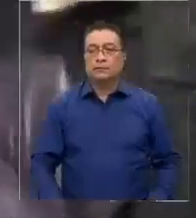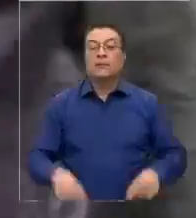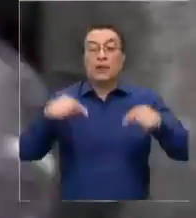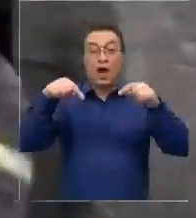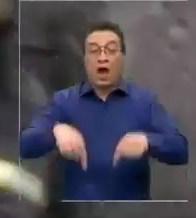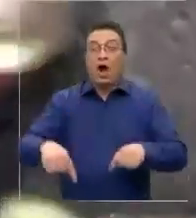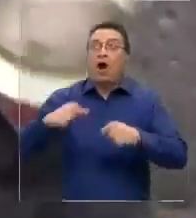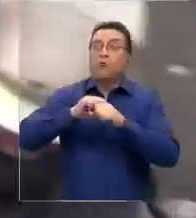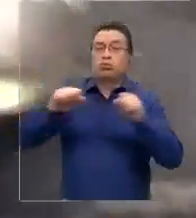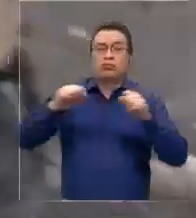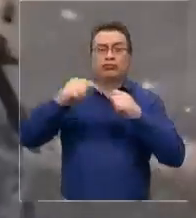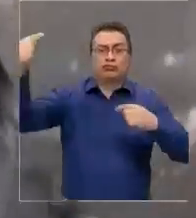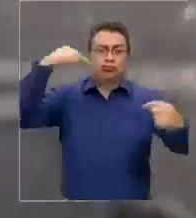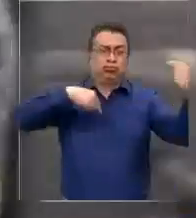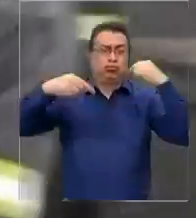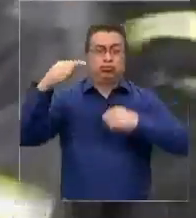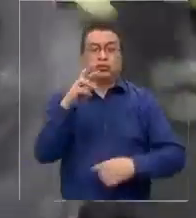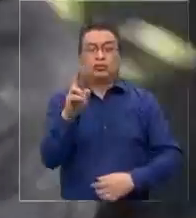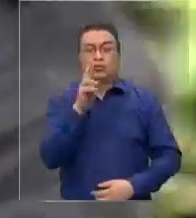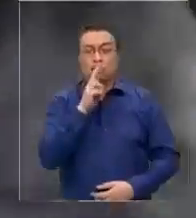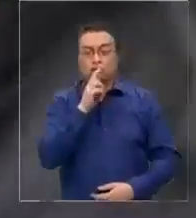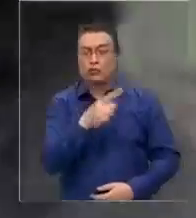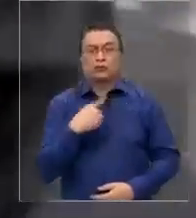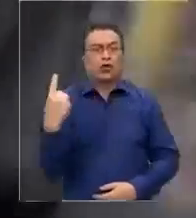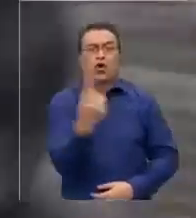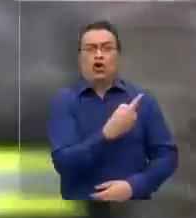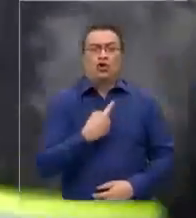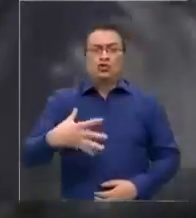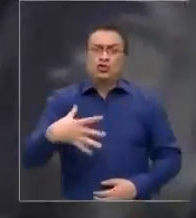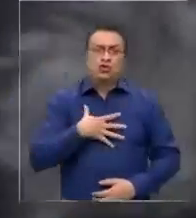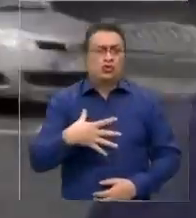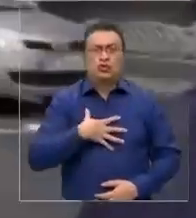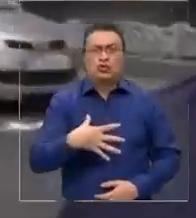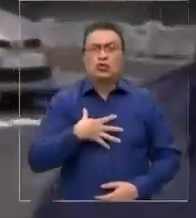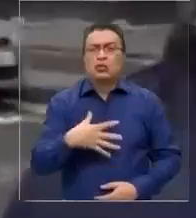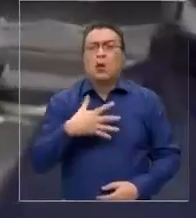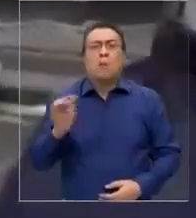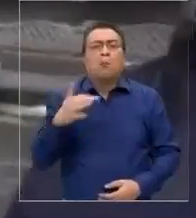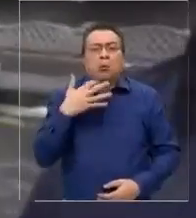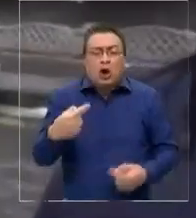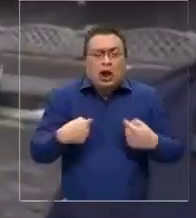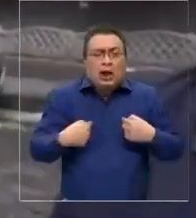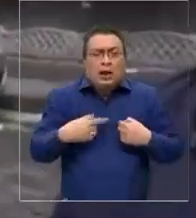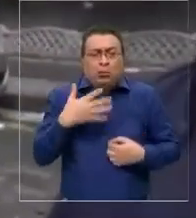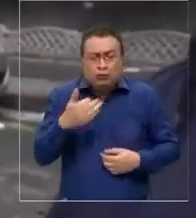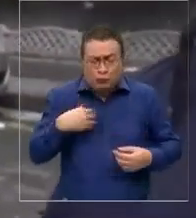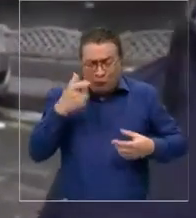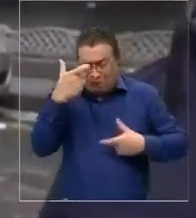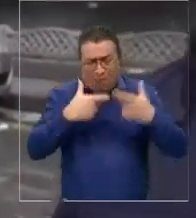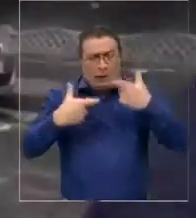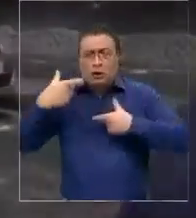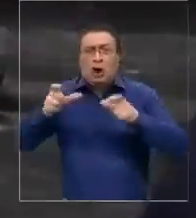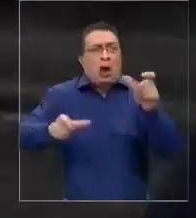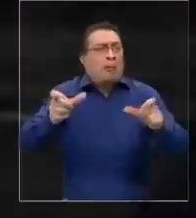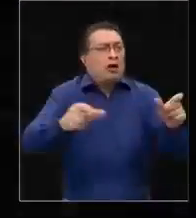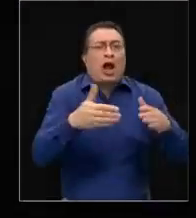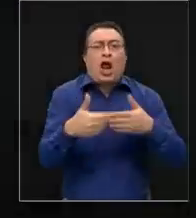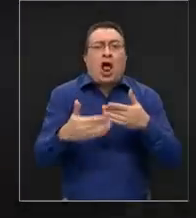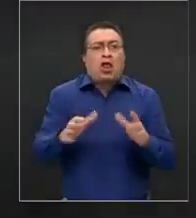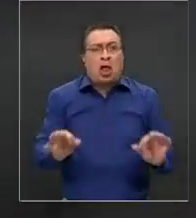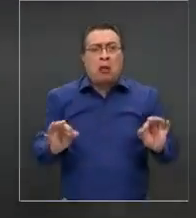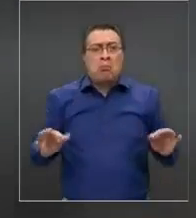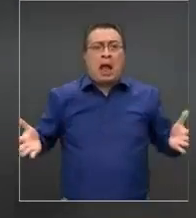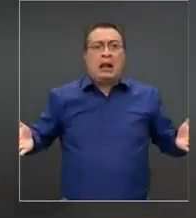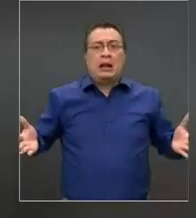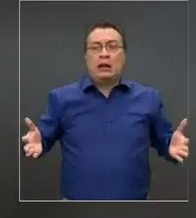Estamos bombardeados por los rusos. Todos estamos asustados. ¿Por qué nosotros somos gente normal?